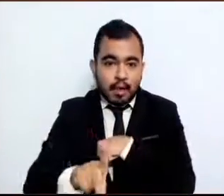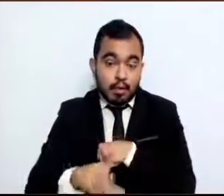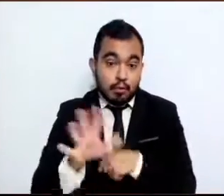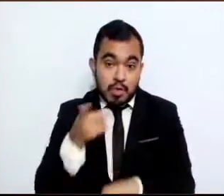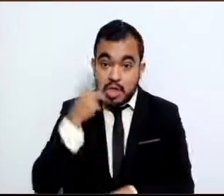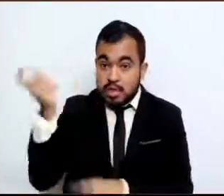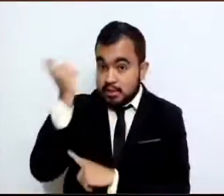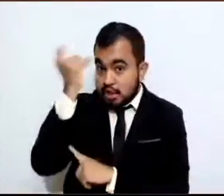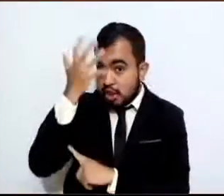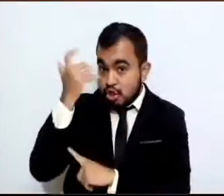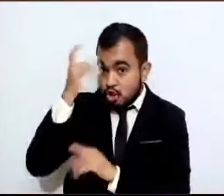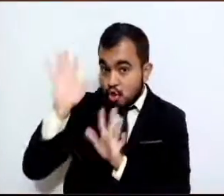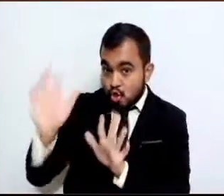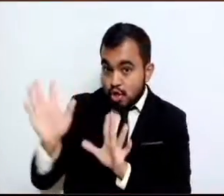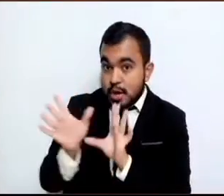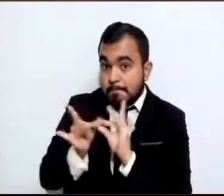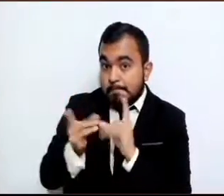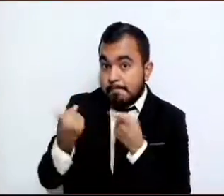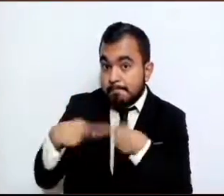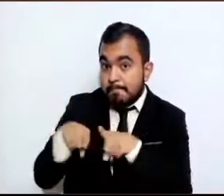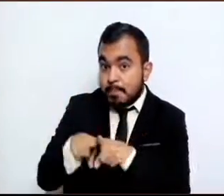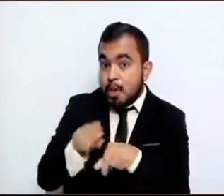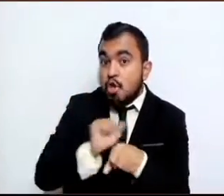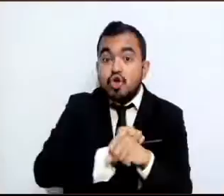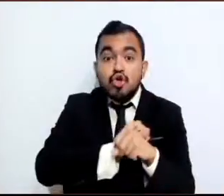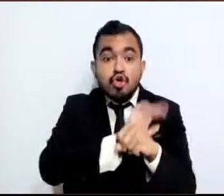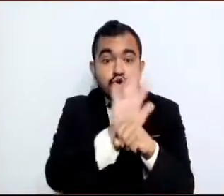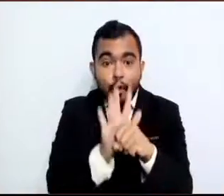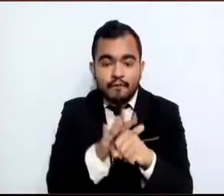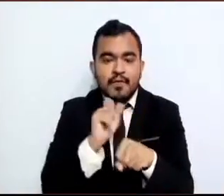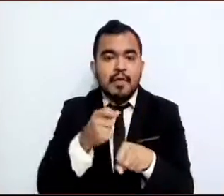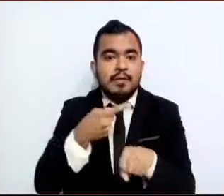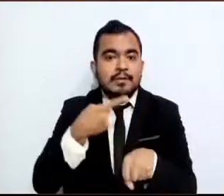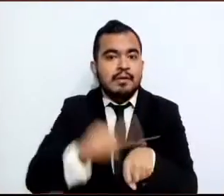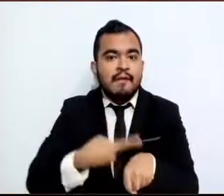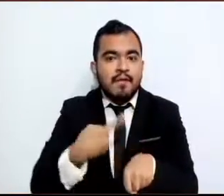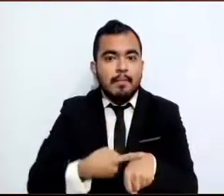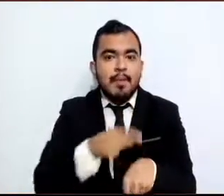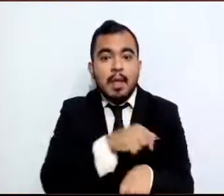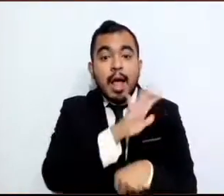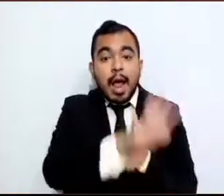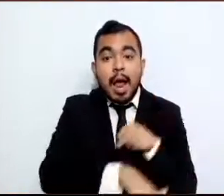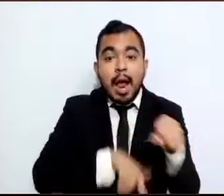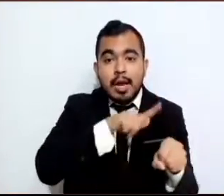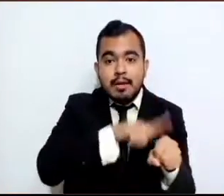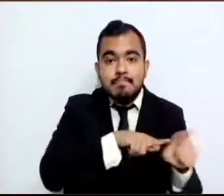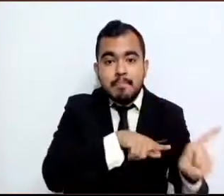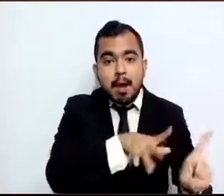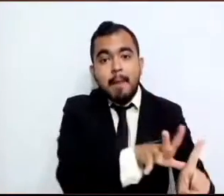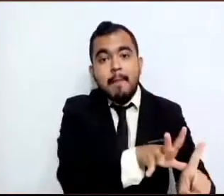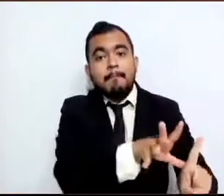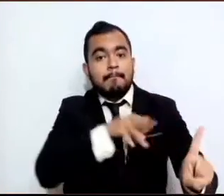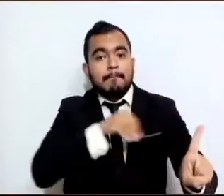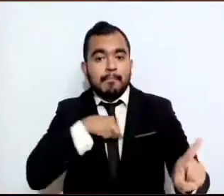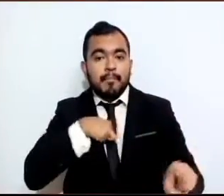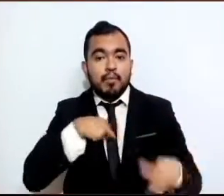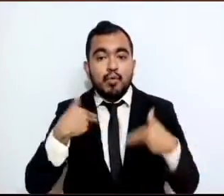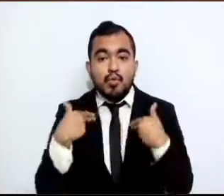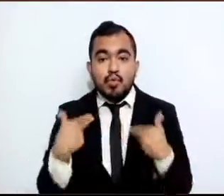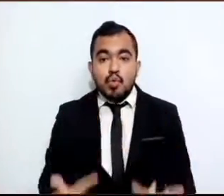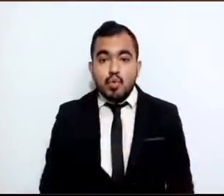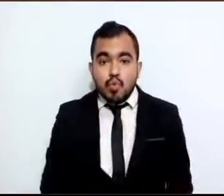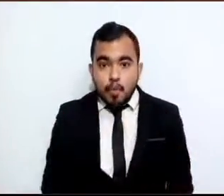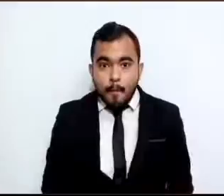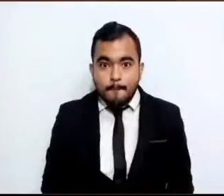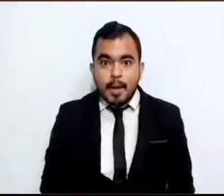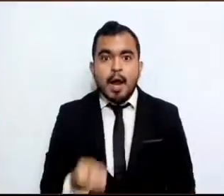una enfermedad que unos animales le pasan al ser humano. Y esto